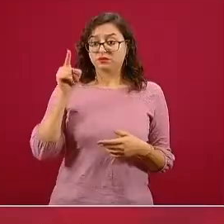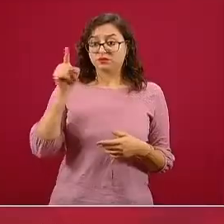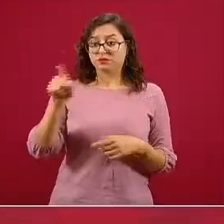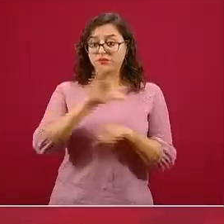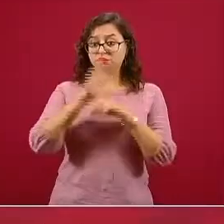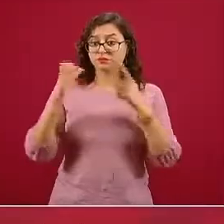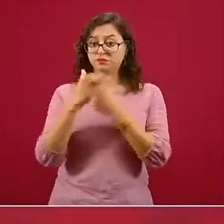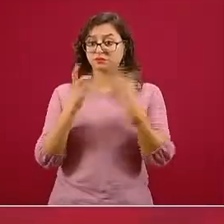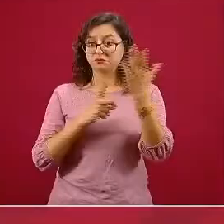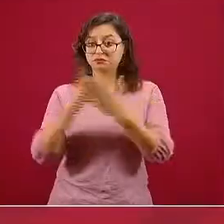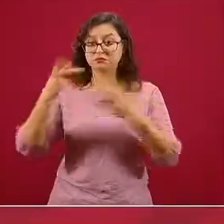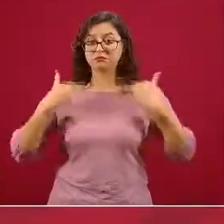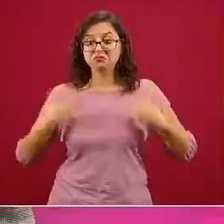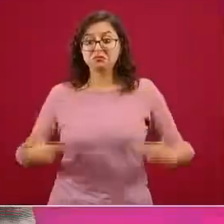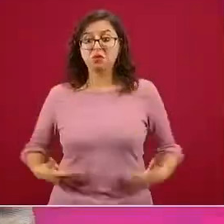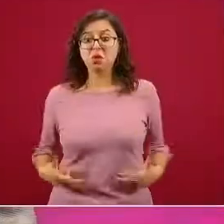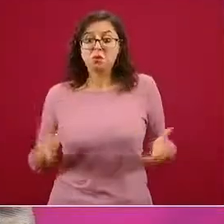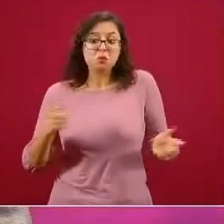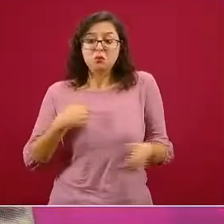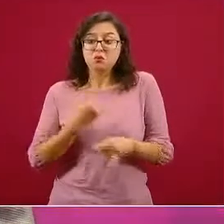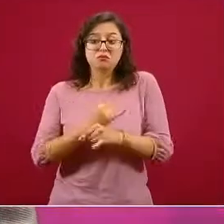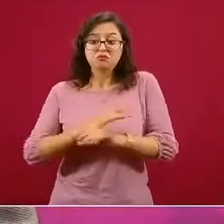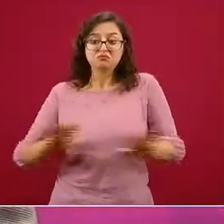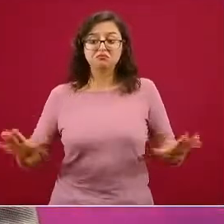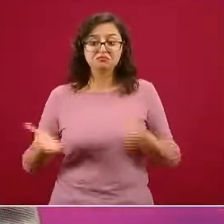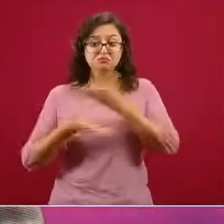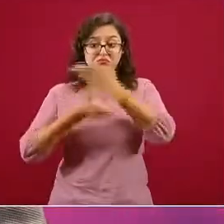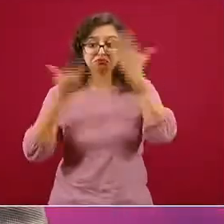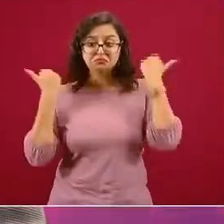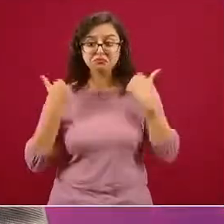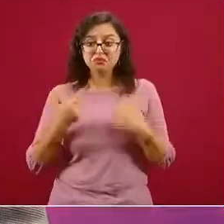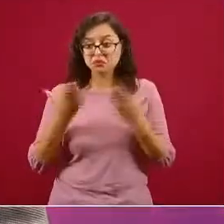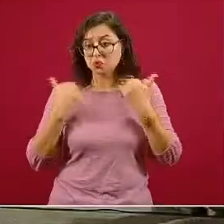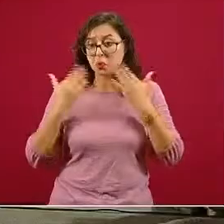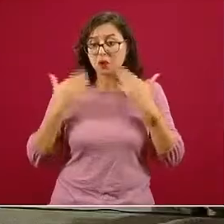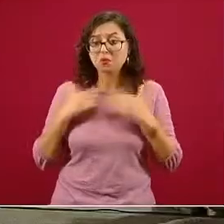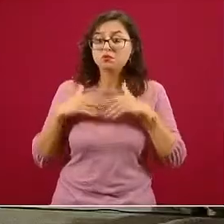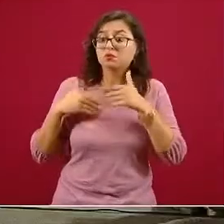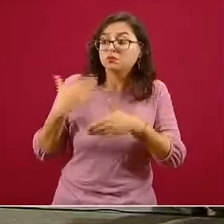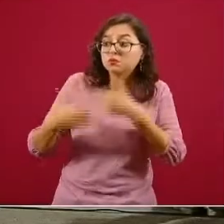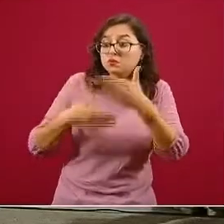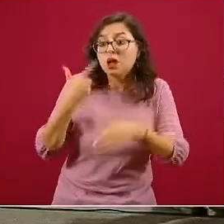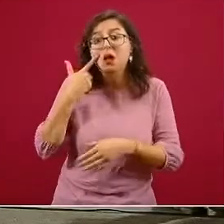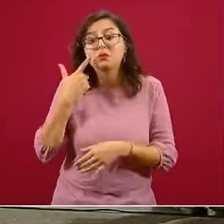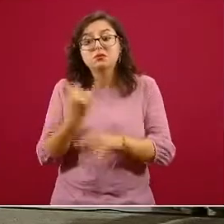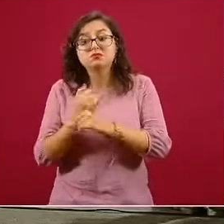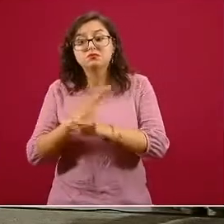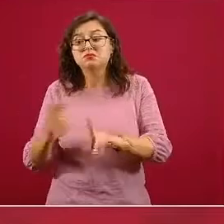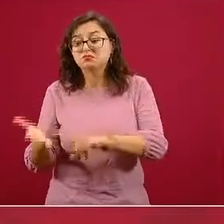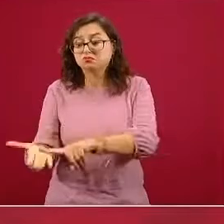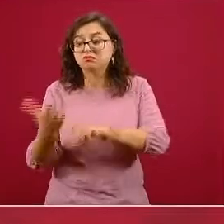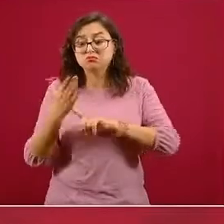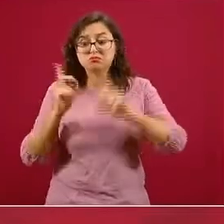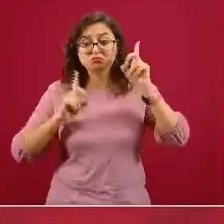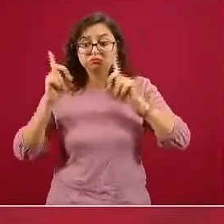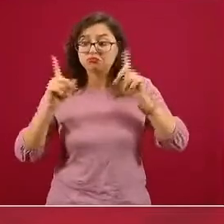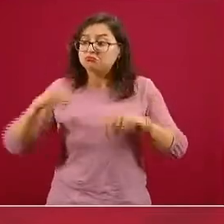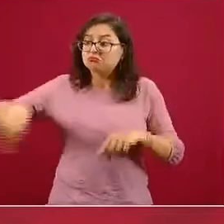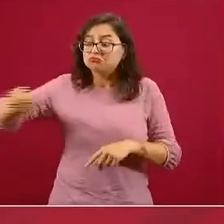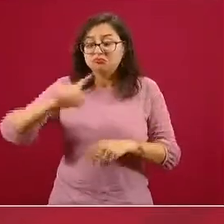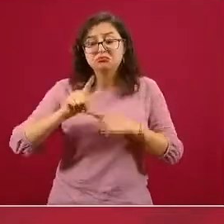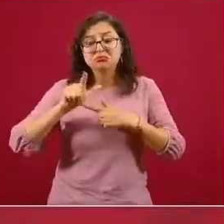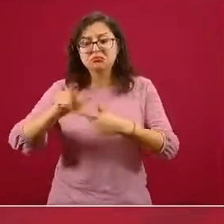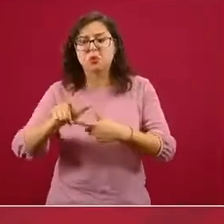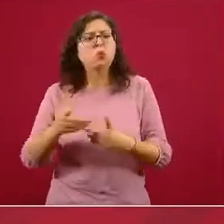Comisión de Derechos Humanos, no tengo información, estaremos pendientes de ver una expresión más de esta inquietud, que